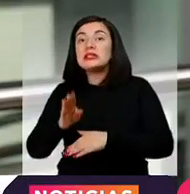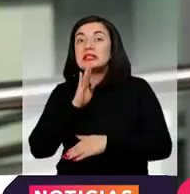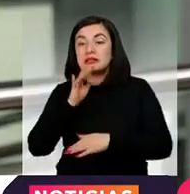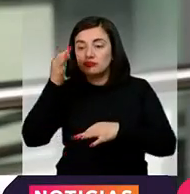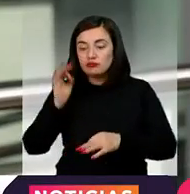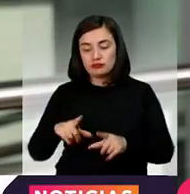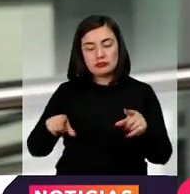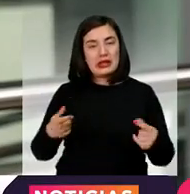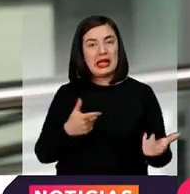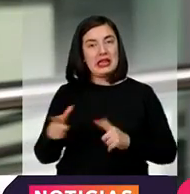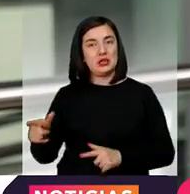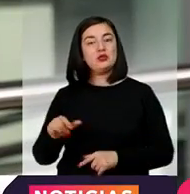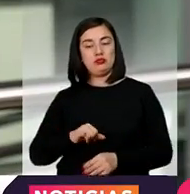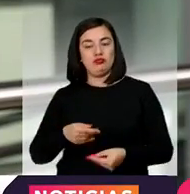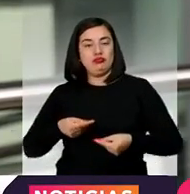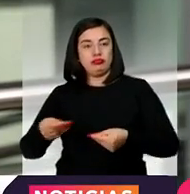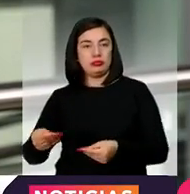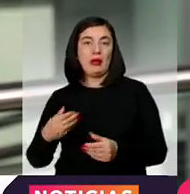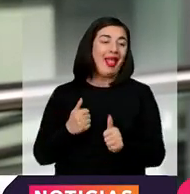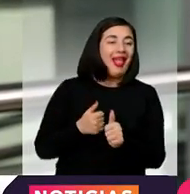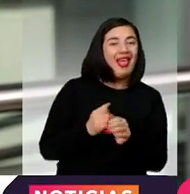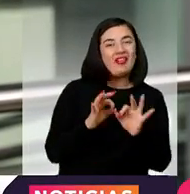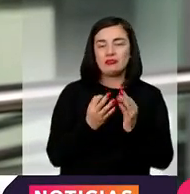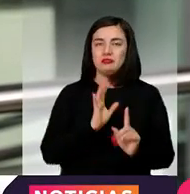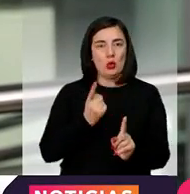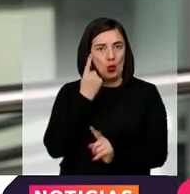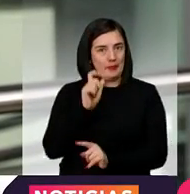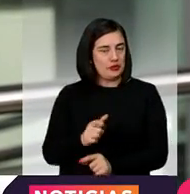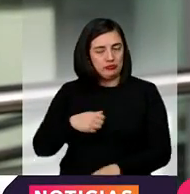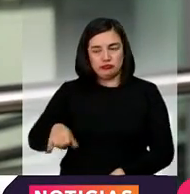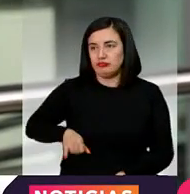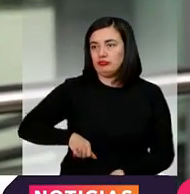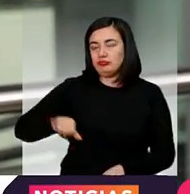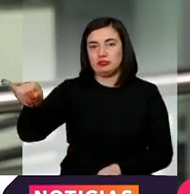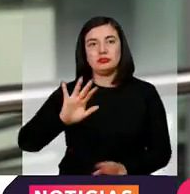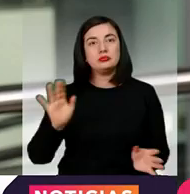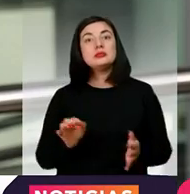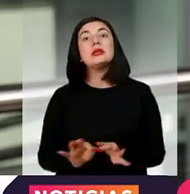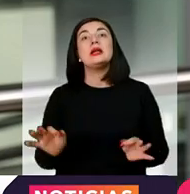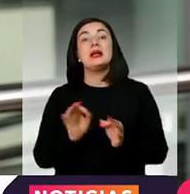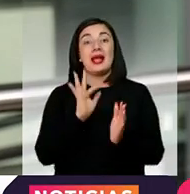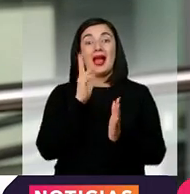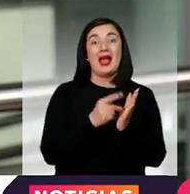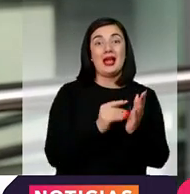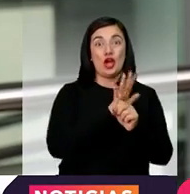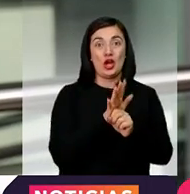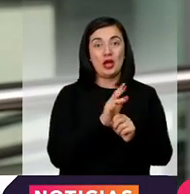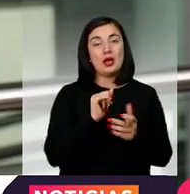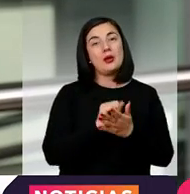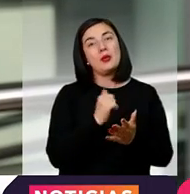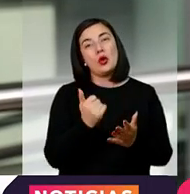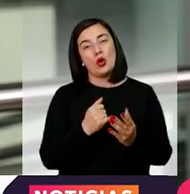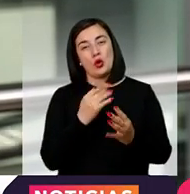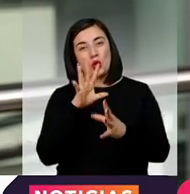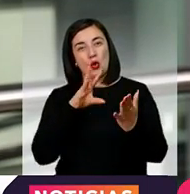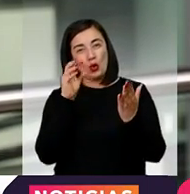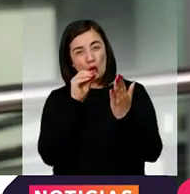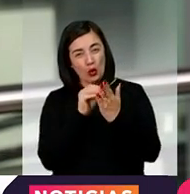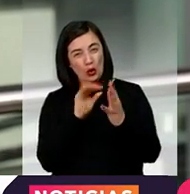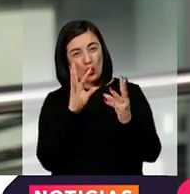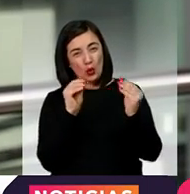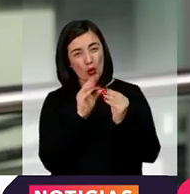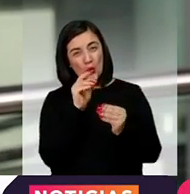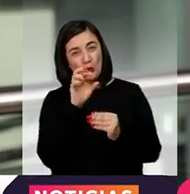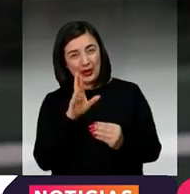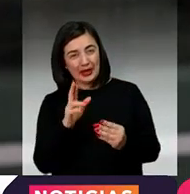Se exige en el Corona App la aplicación y sacar el código QR, donde mostramos los síntomas y bueno, explicamos todos